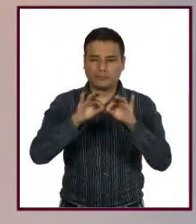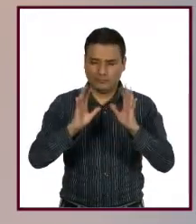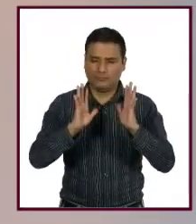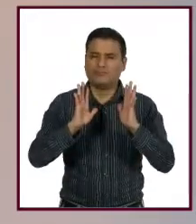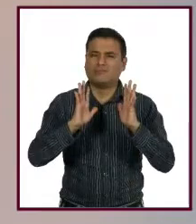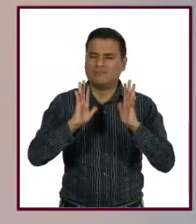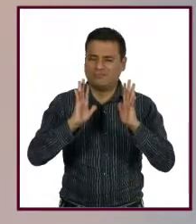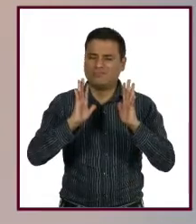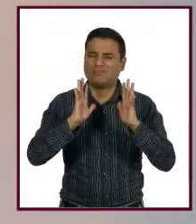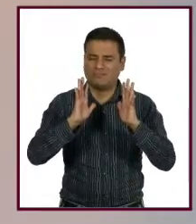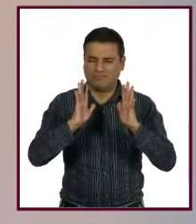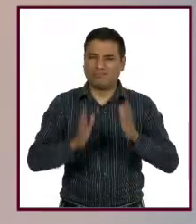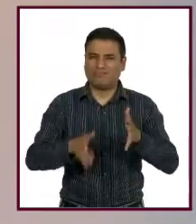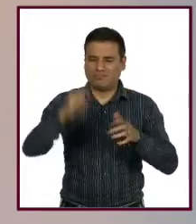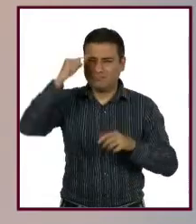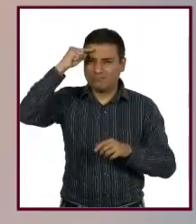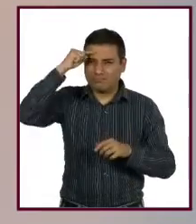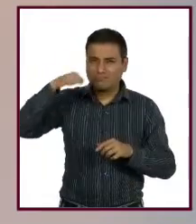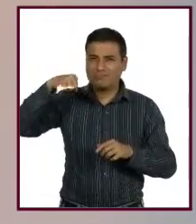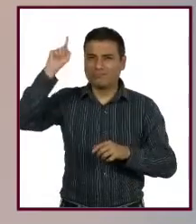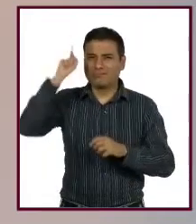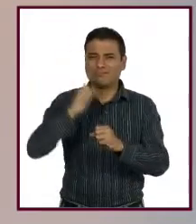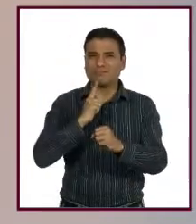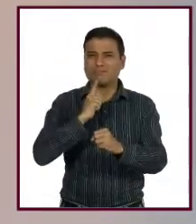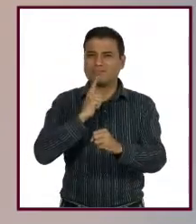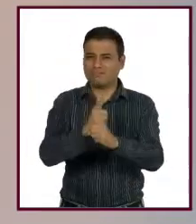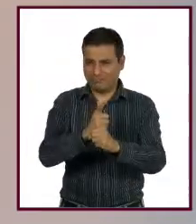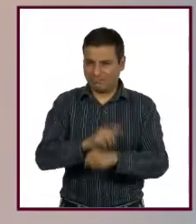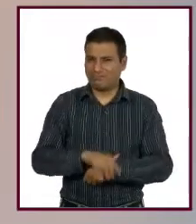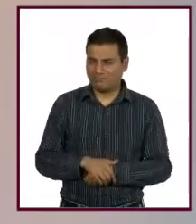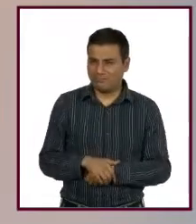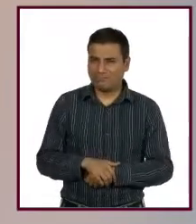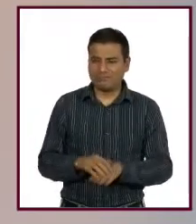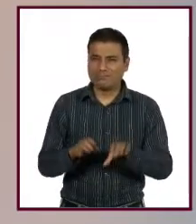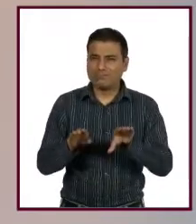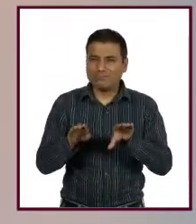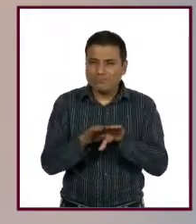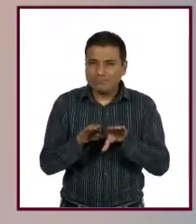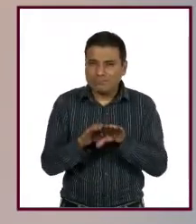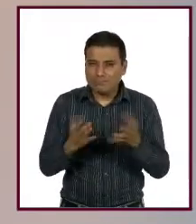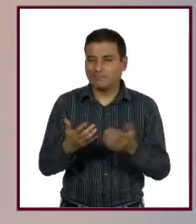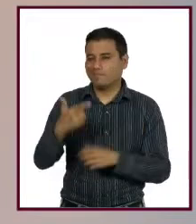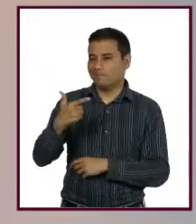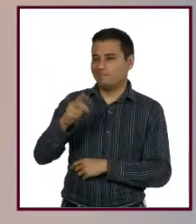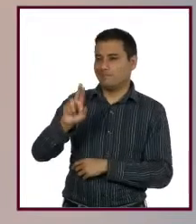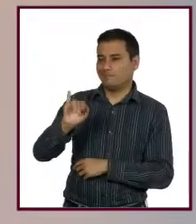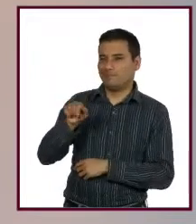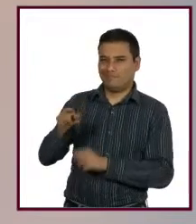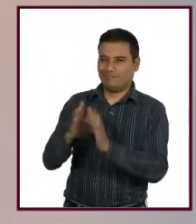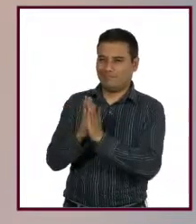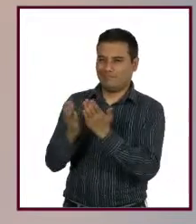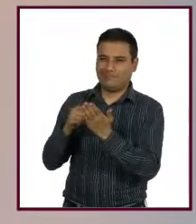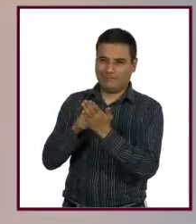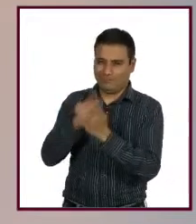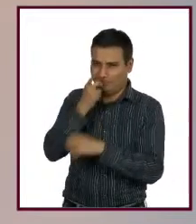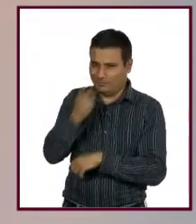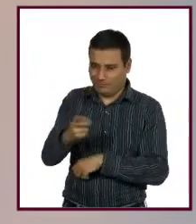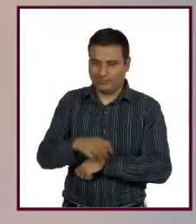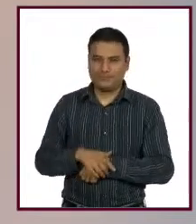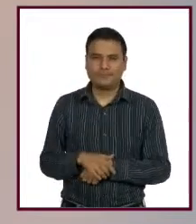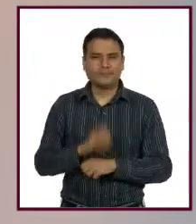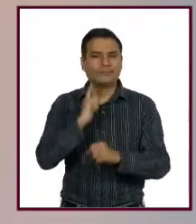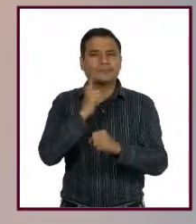identificado o que nos marcan las guías para alertar justamente a este consumo específico, tienen que ver con